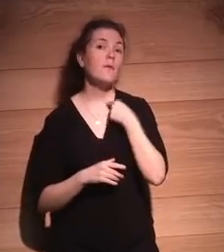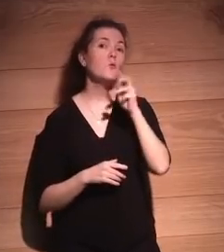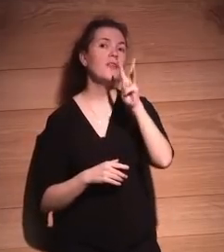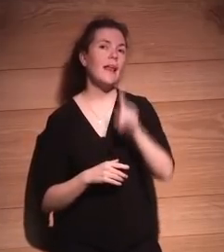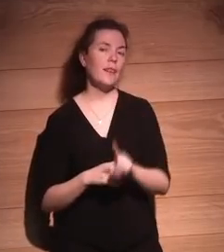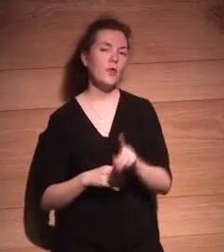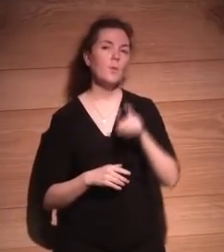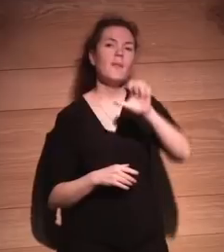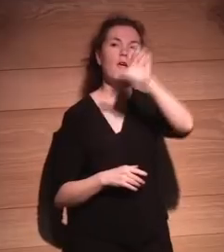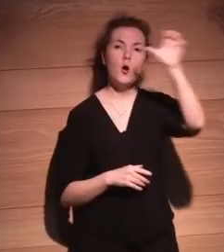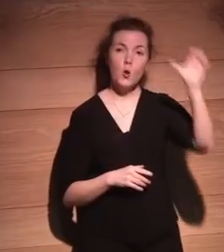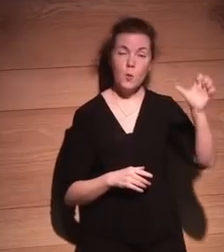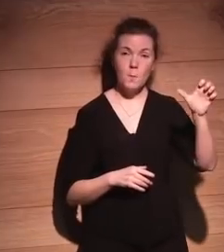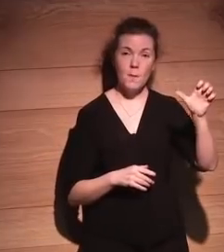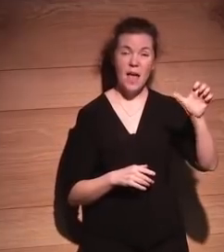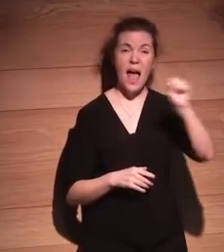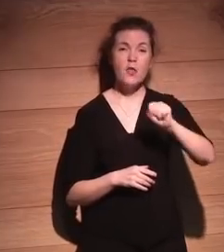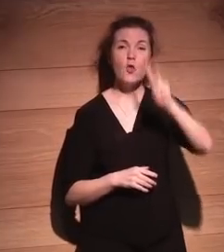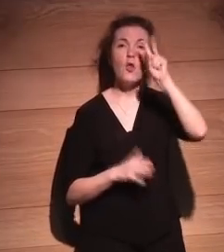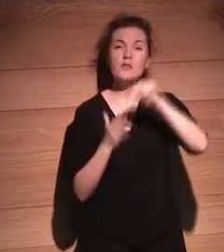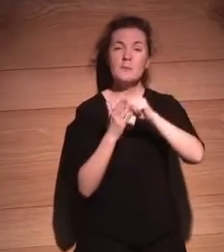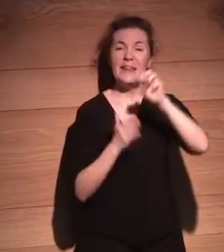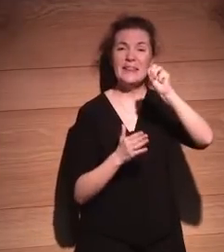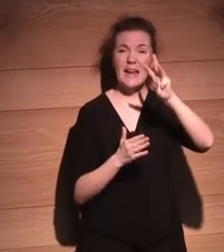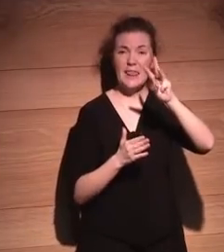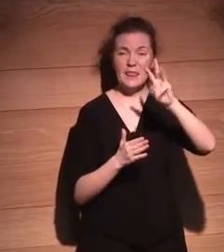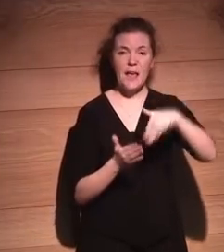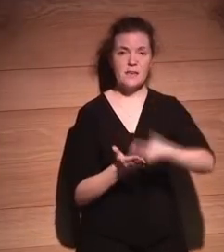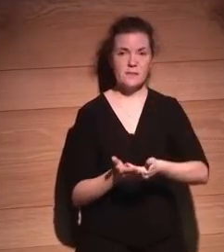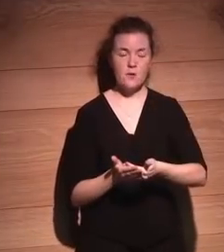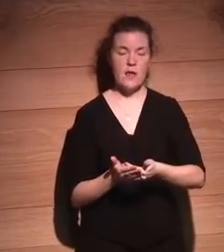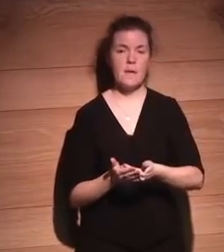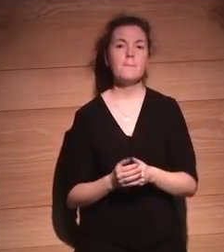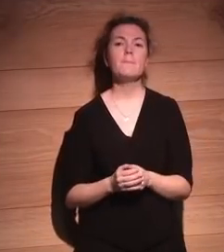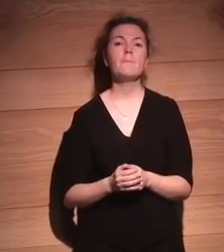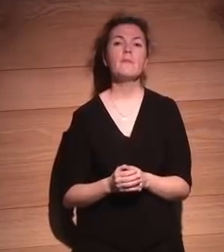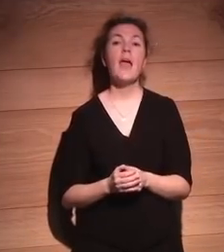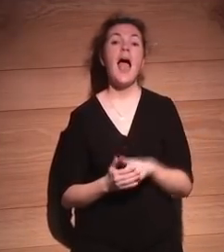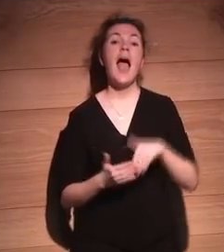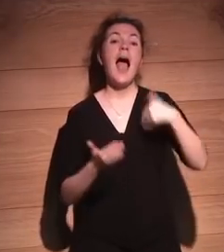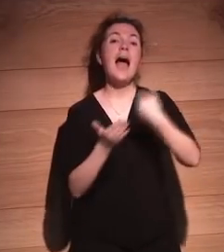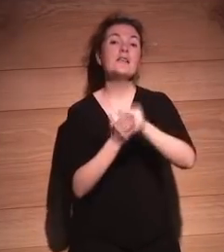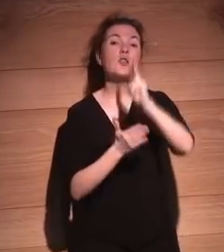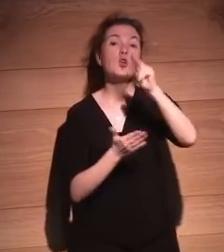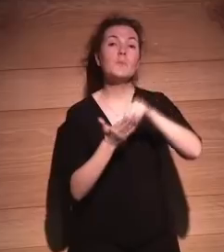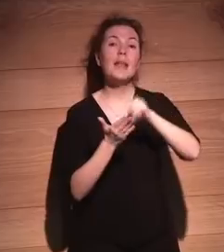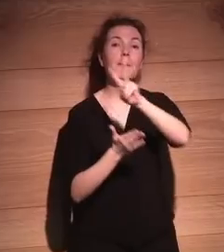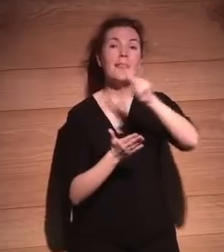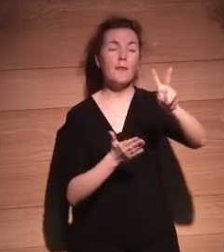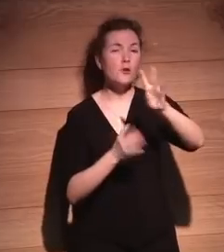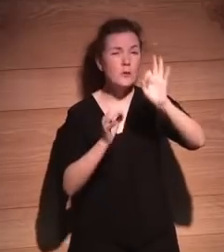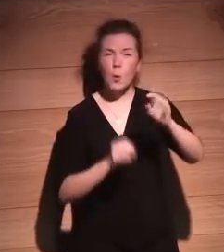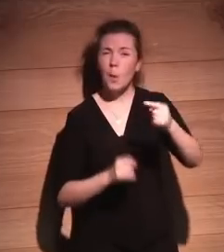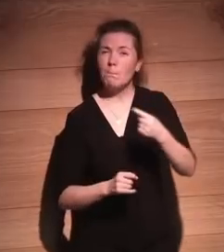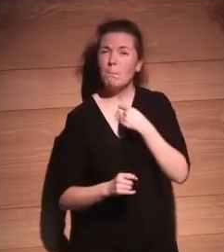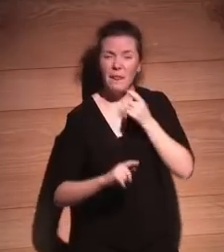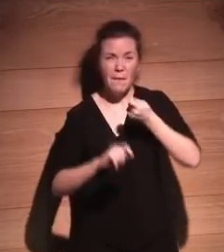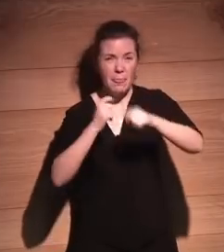en Europa desde el año 2013, y que hasta el 2022 perderemos